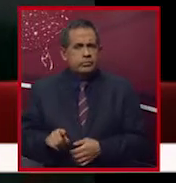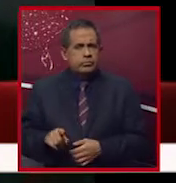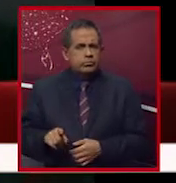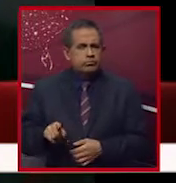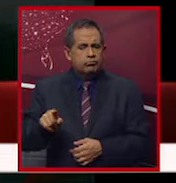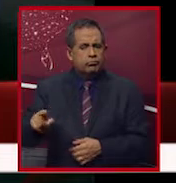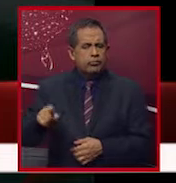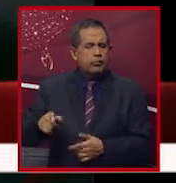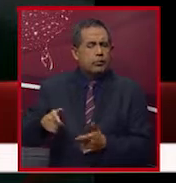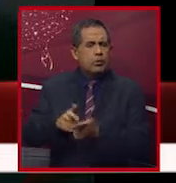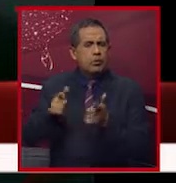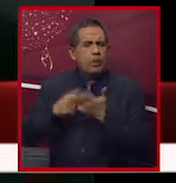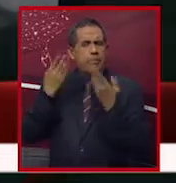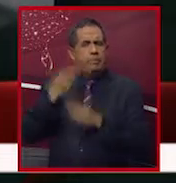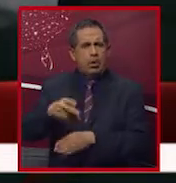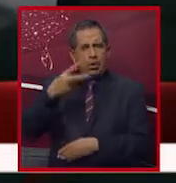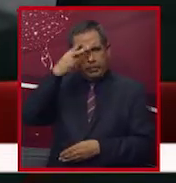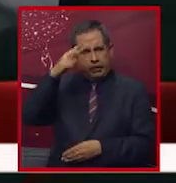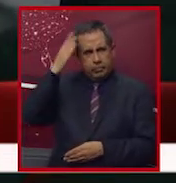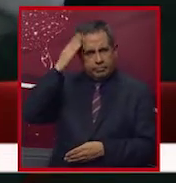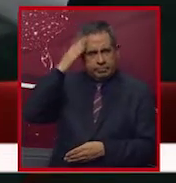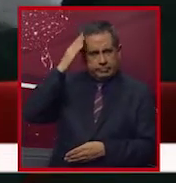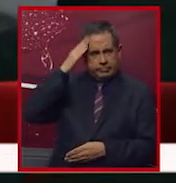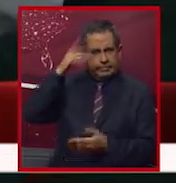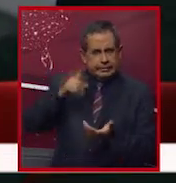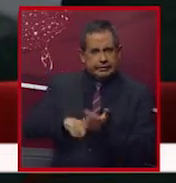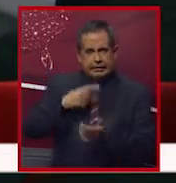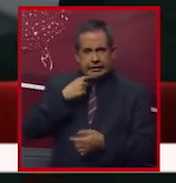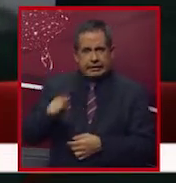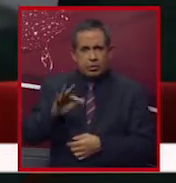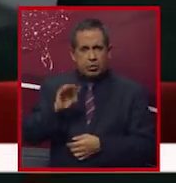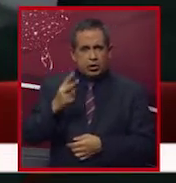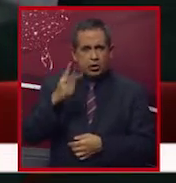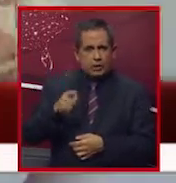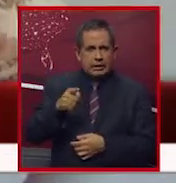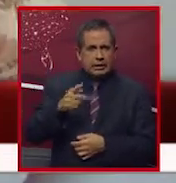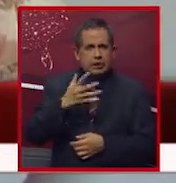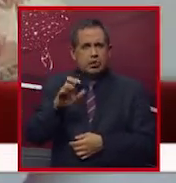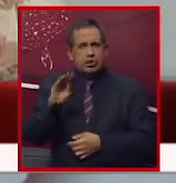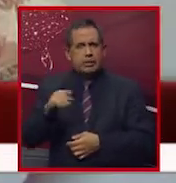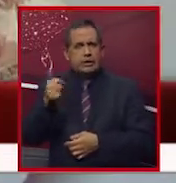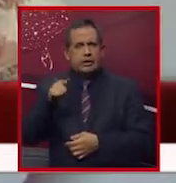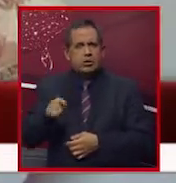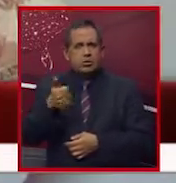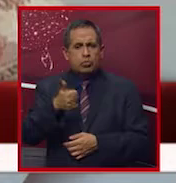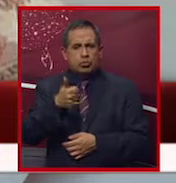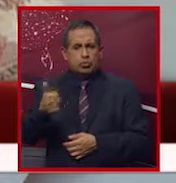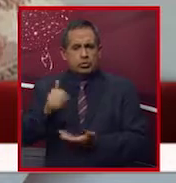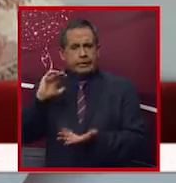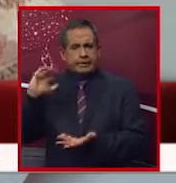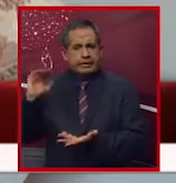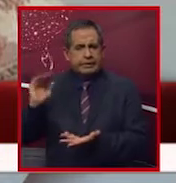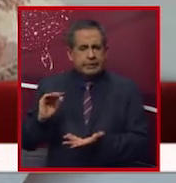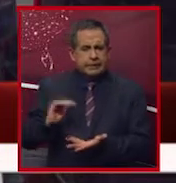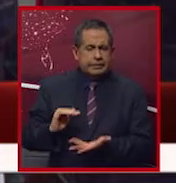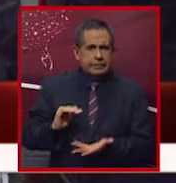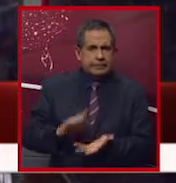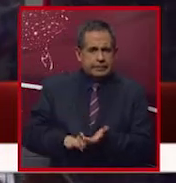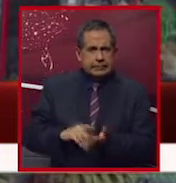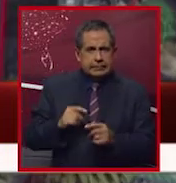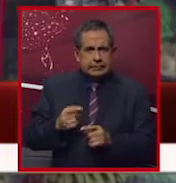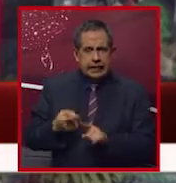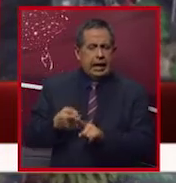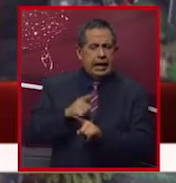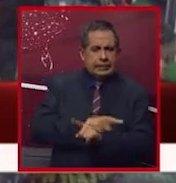BMV IPC, se ubicó en 42.749.16 unidades, con un descenso de 596.66 puntos respecto al